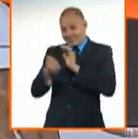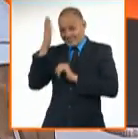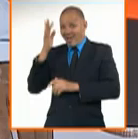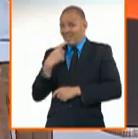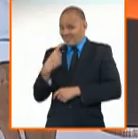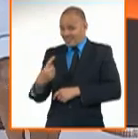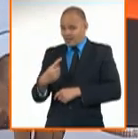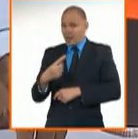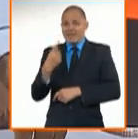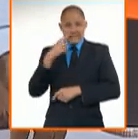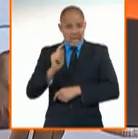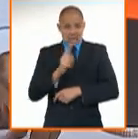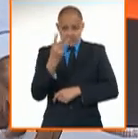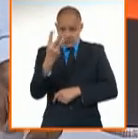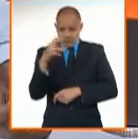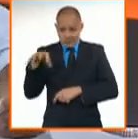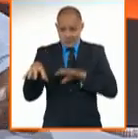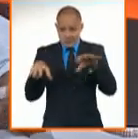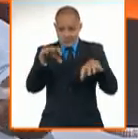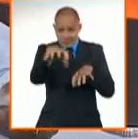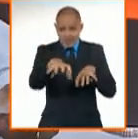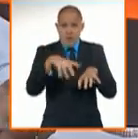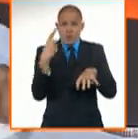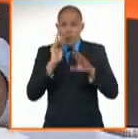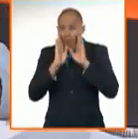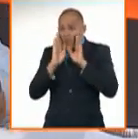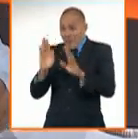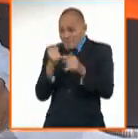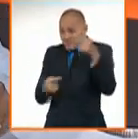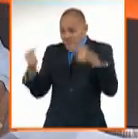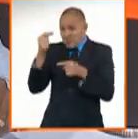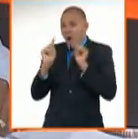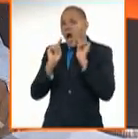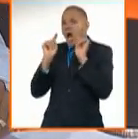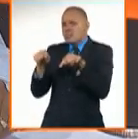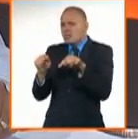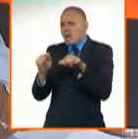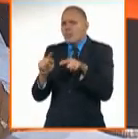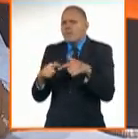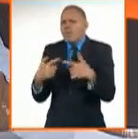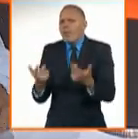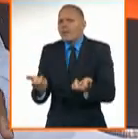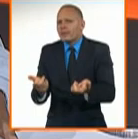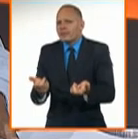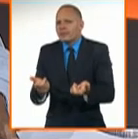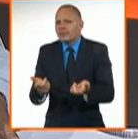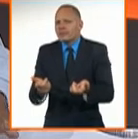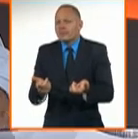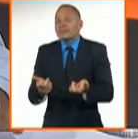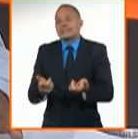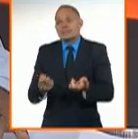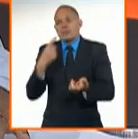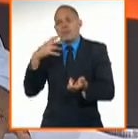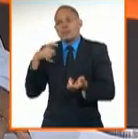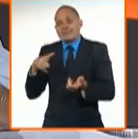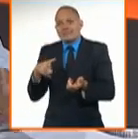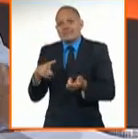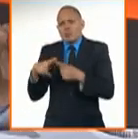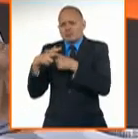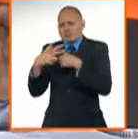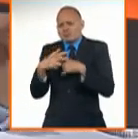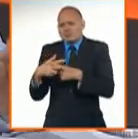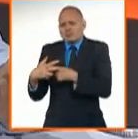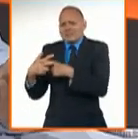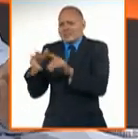y tratado de ubicar todo lo necesario para que quede con la calidad requerida este